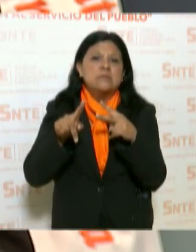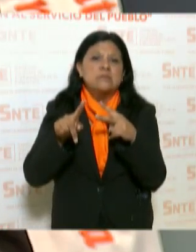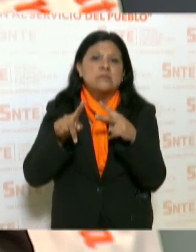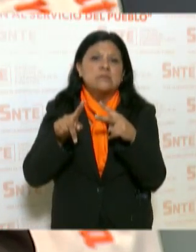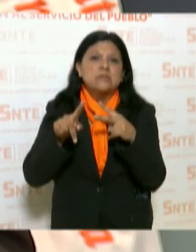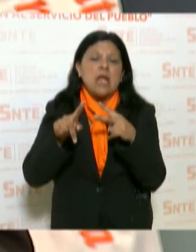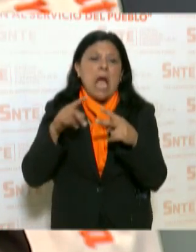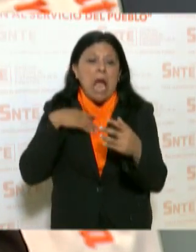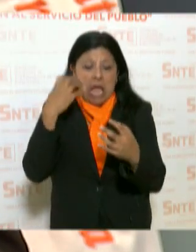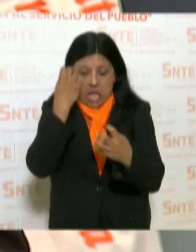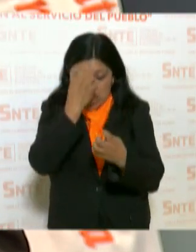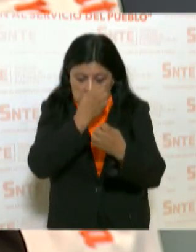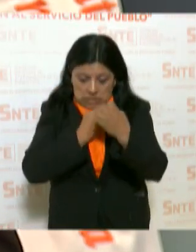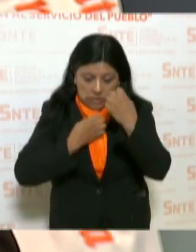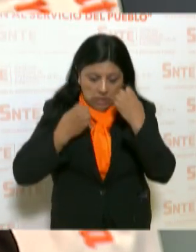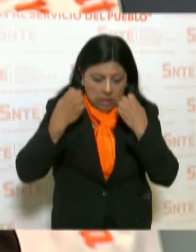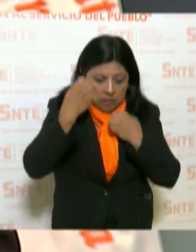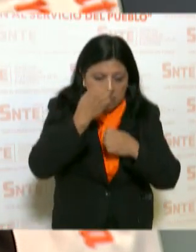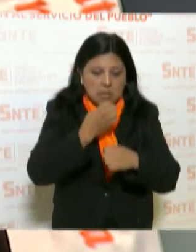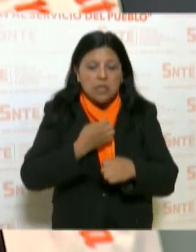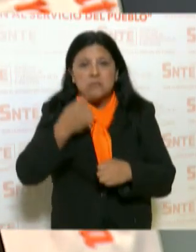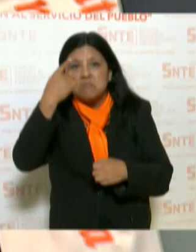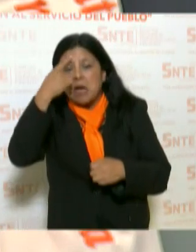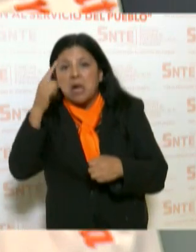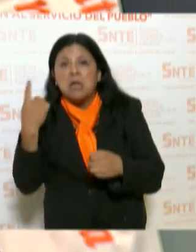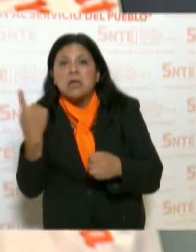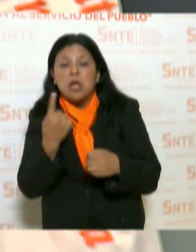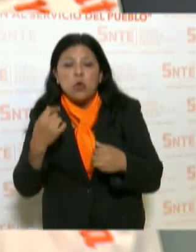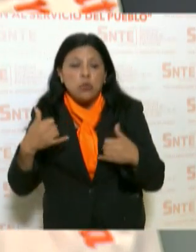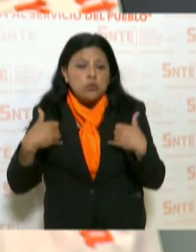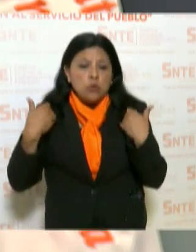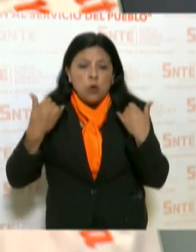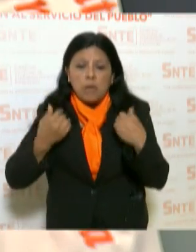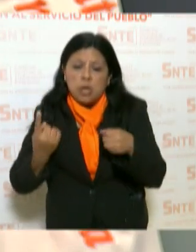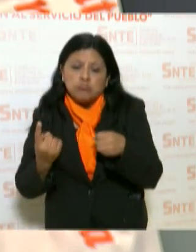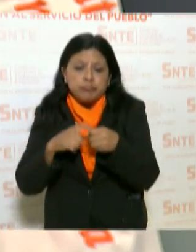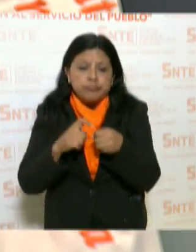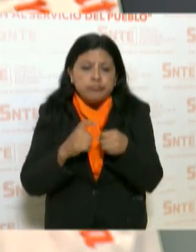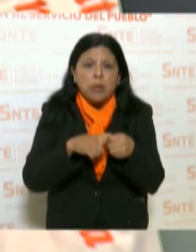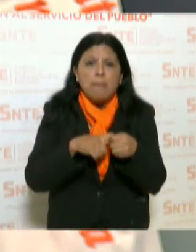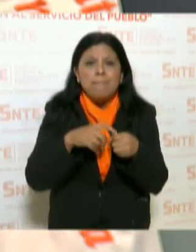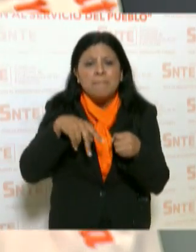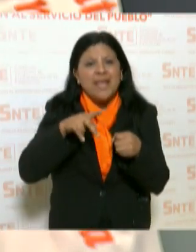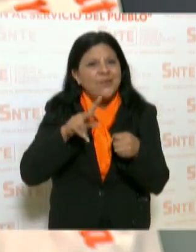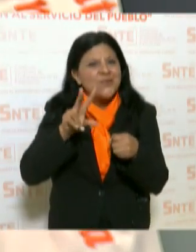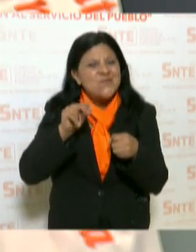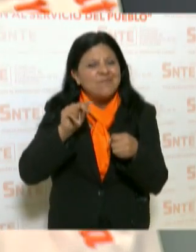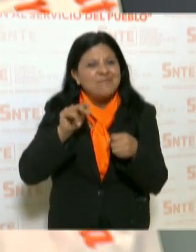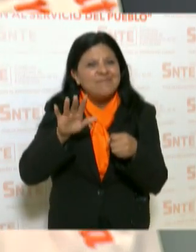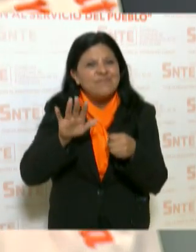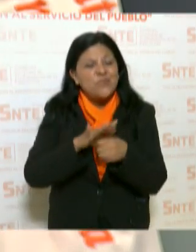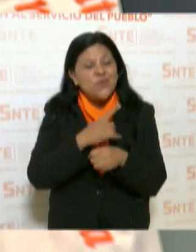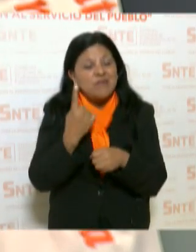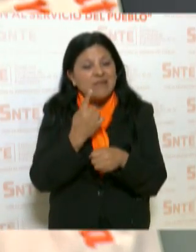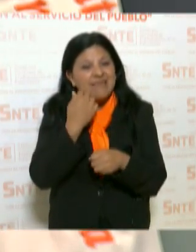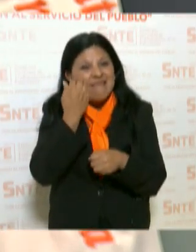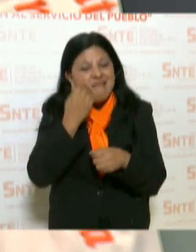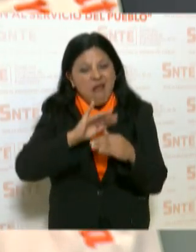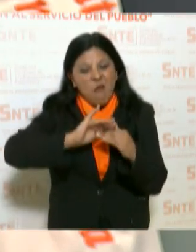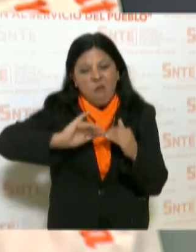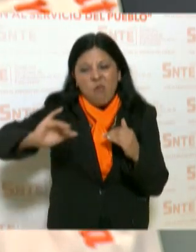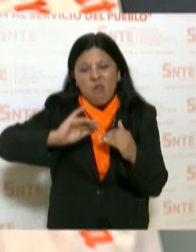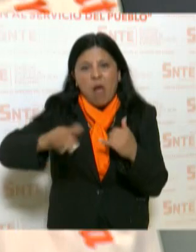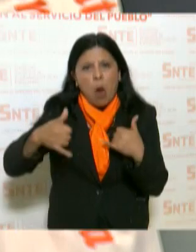exámenes de admisión para rechazar a los jóvenes, porque querían en